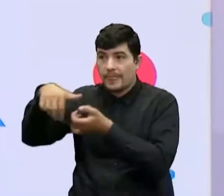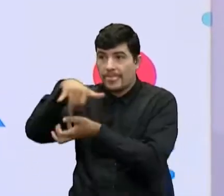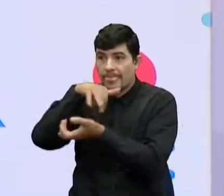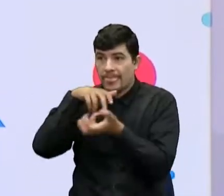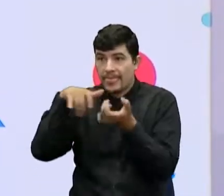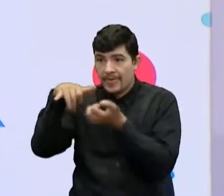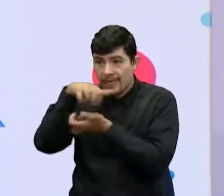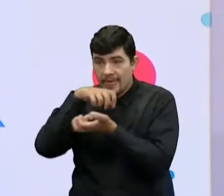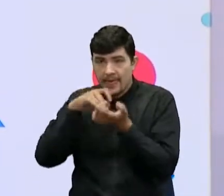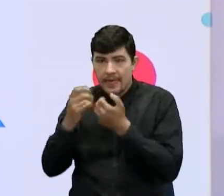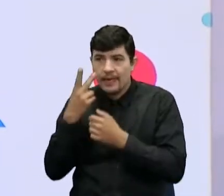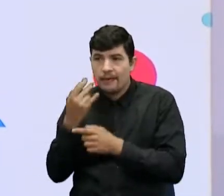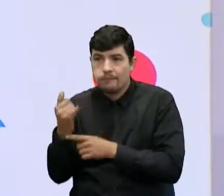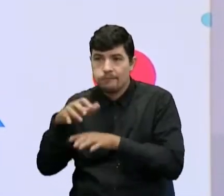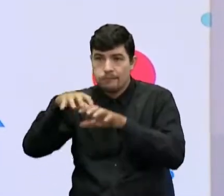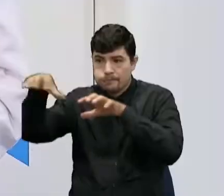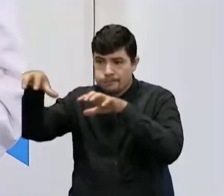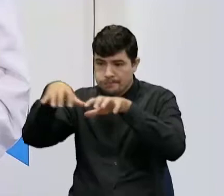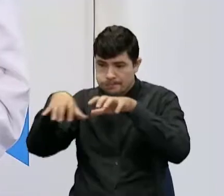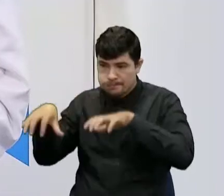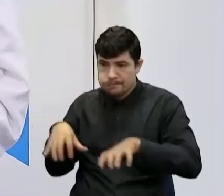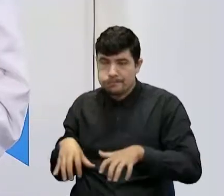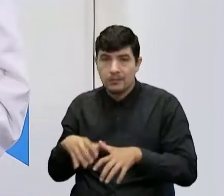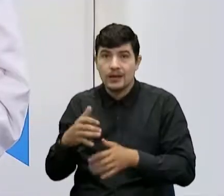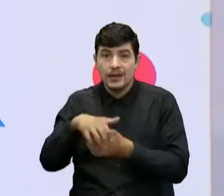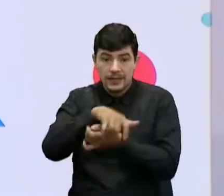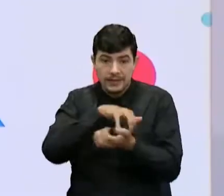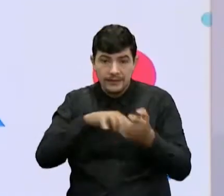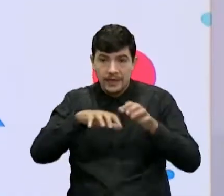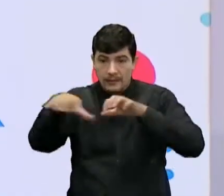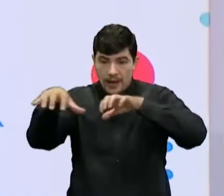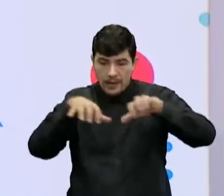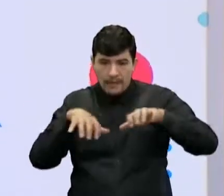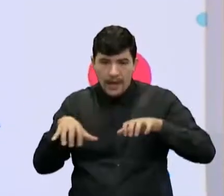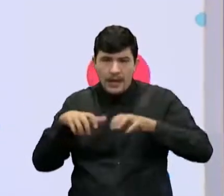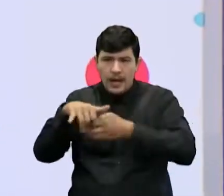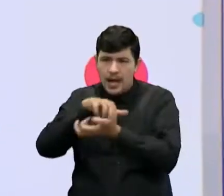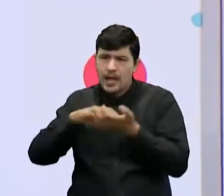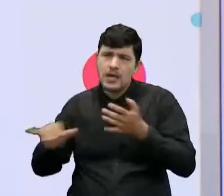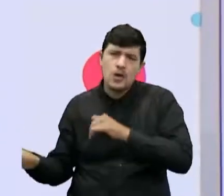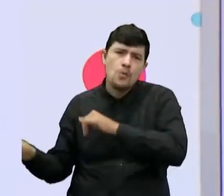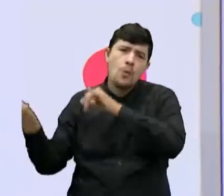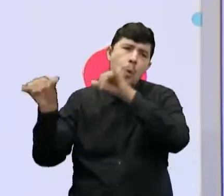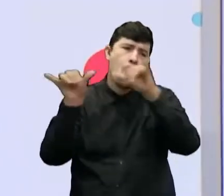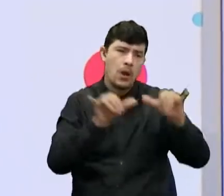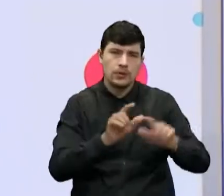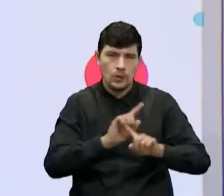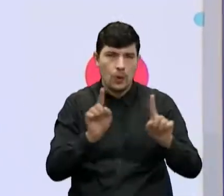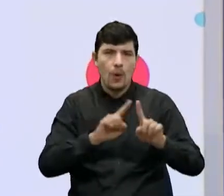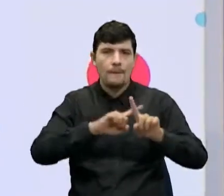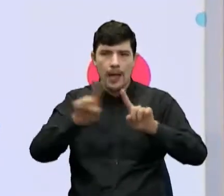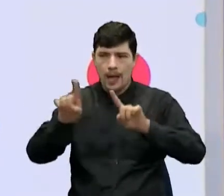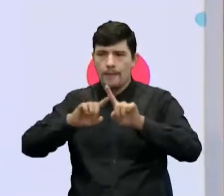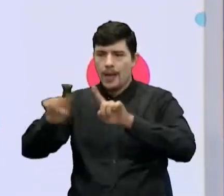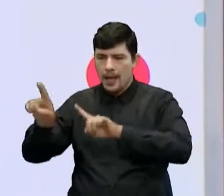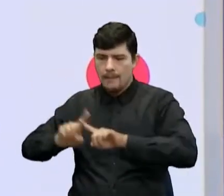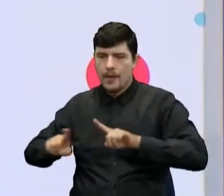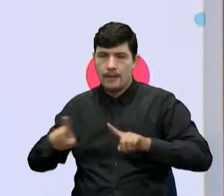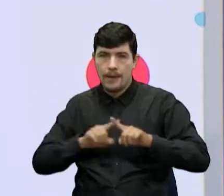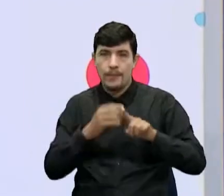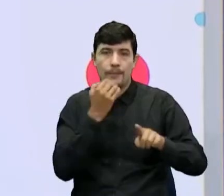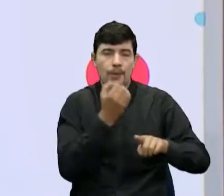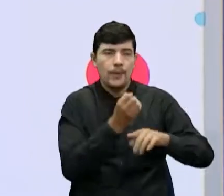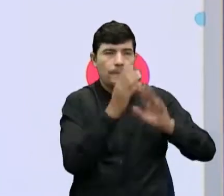una serie de clasificación Muy bien De una serie de clasificación Como por ejemplo los pinos ¿Cierto? Los pastizales